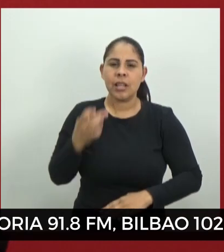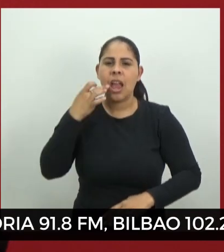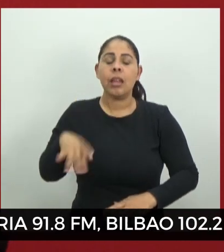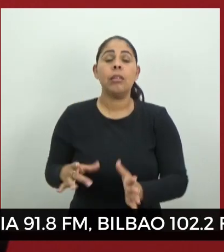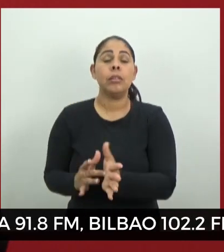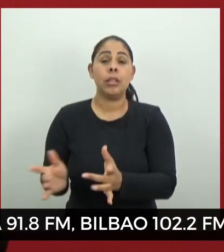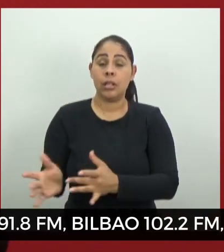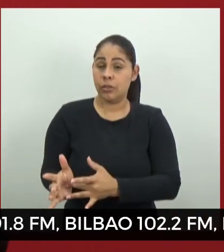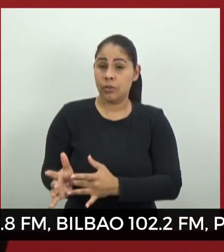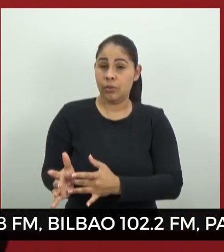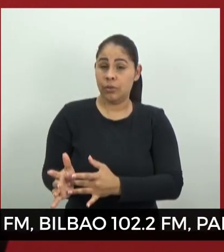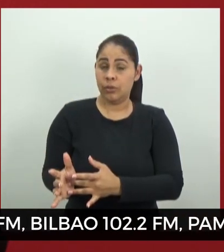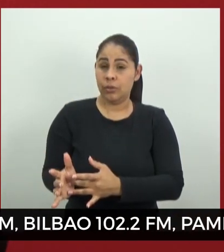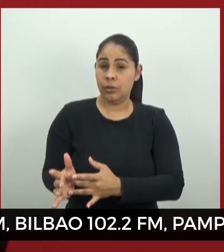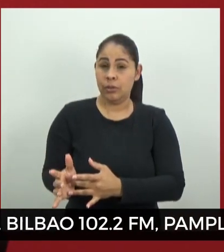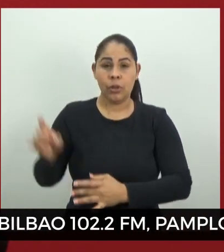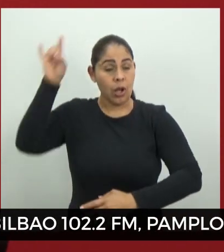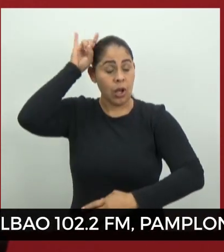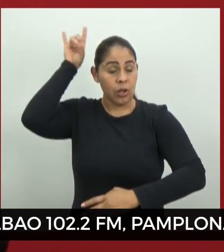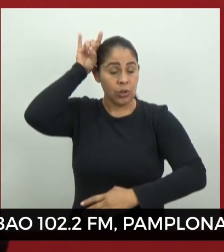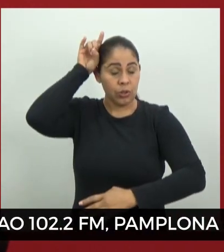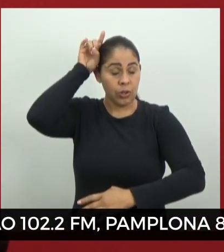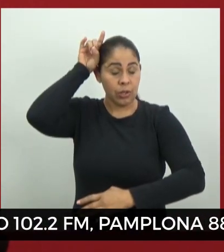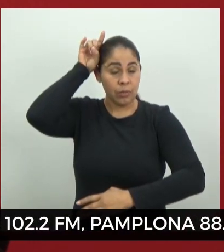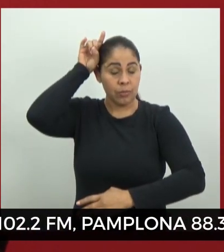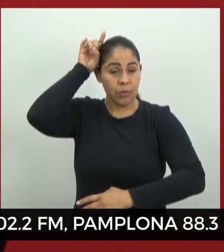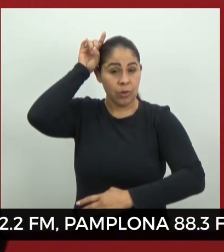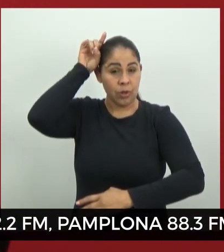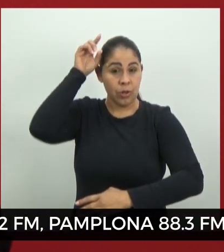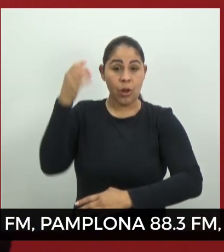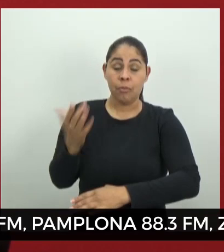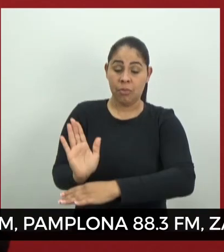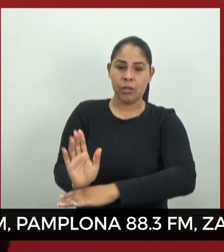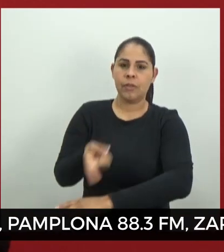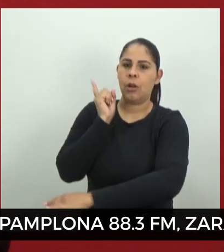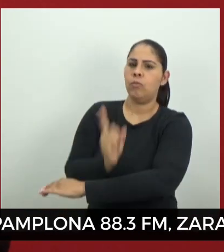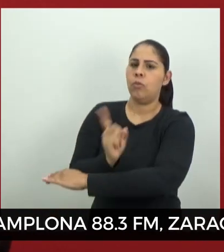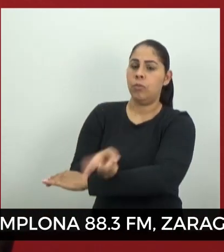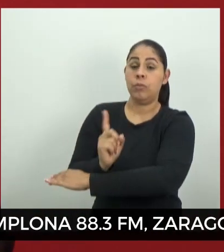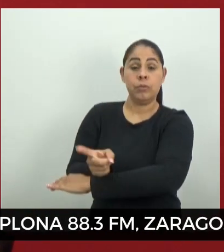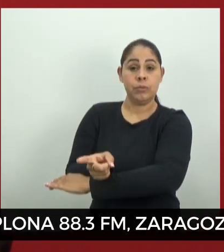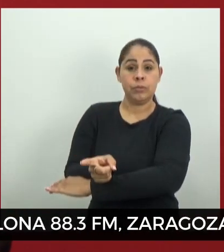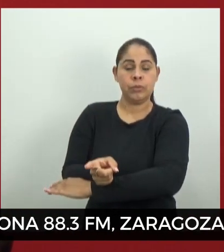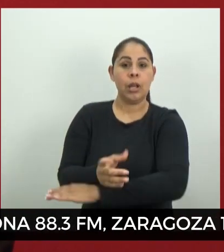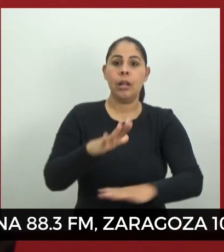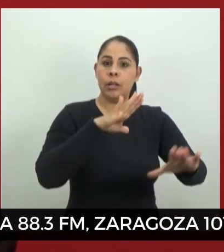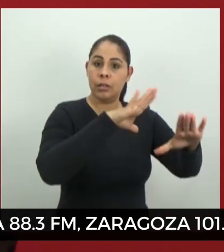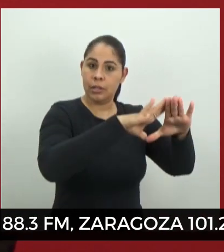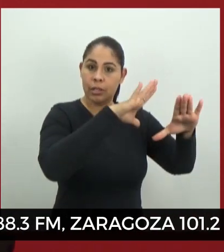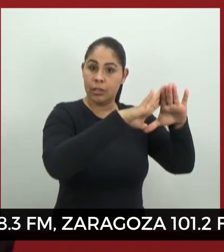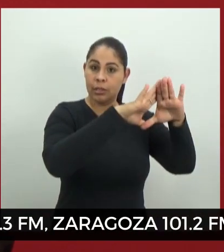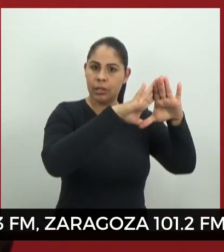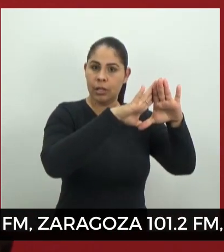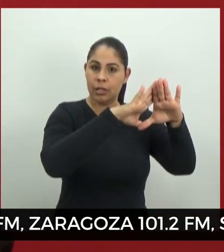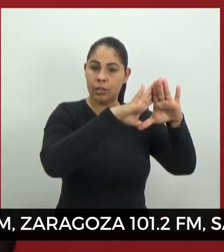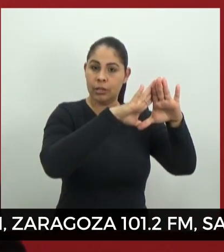obliga a manifestarse a los demonios. La sinagoga estaba llena. ¿Cuántos endemoniados había?